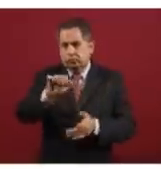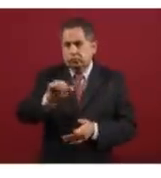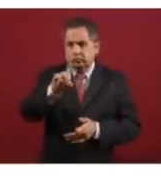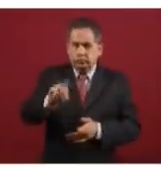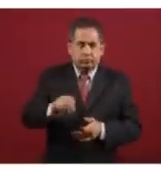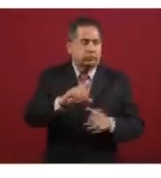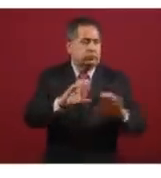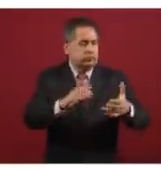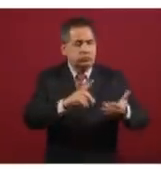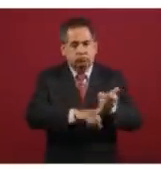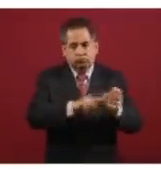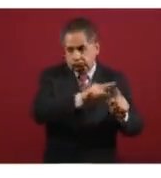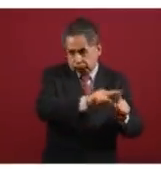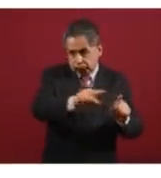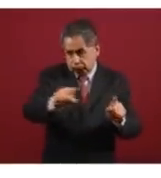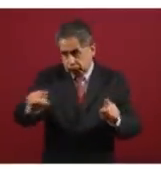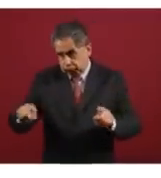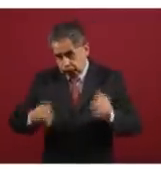comunales o